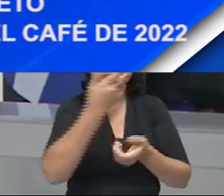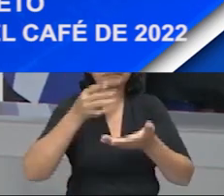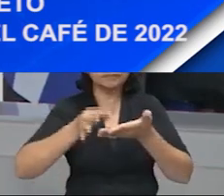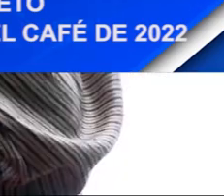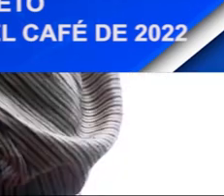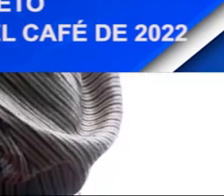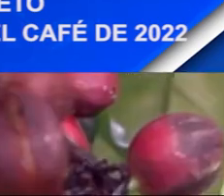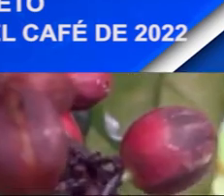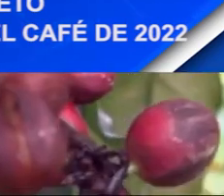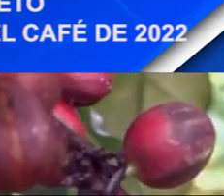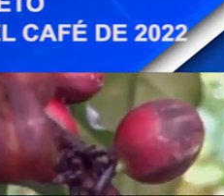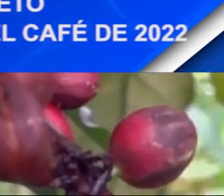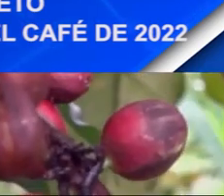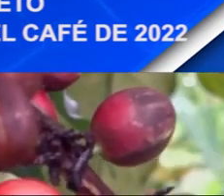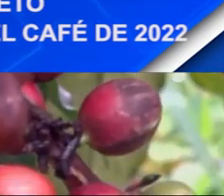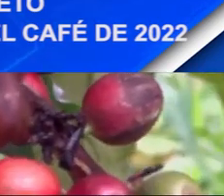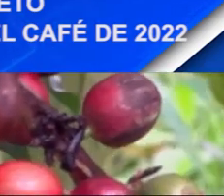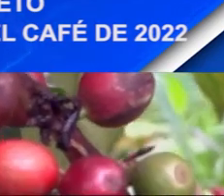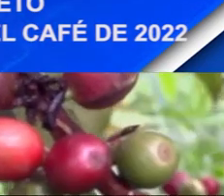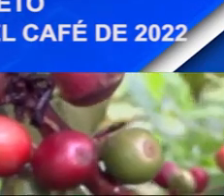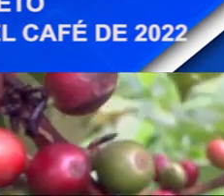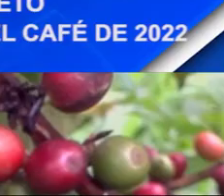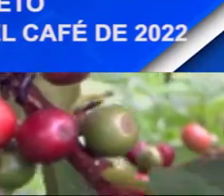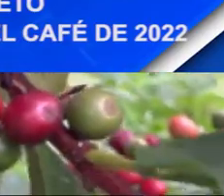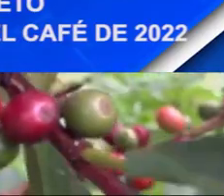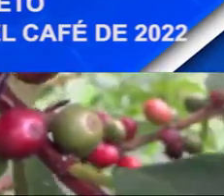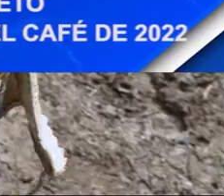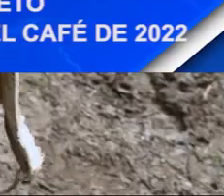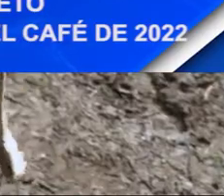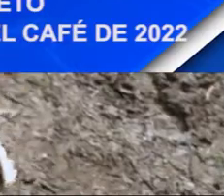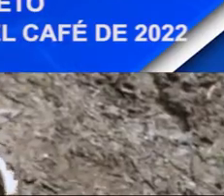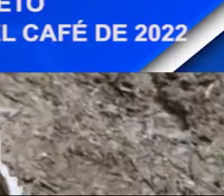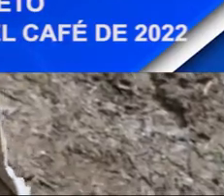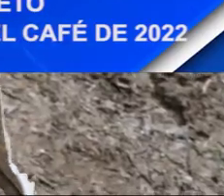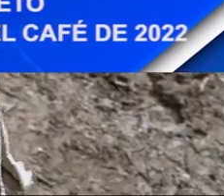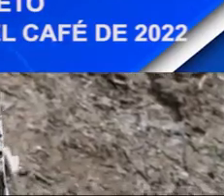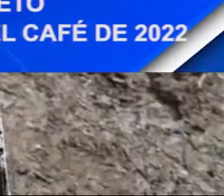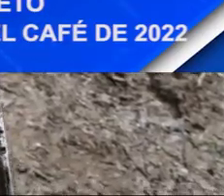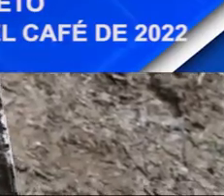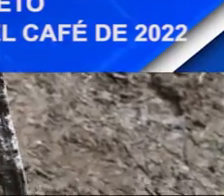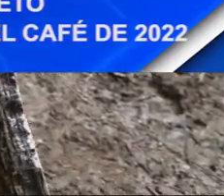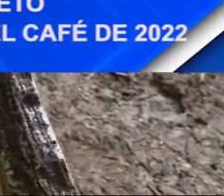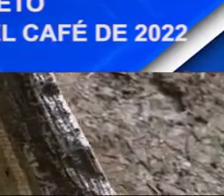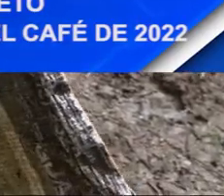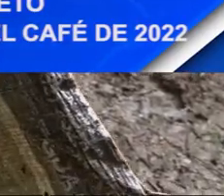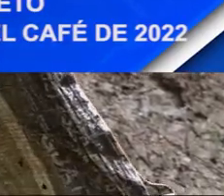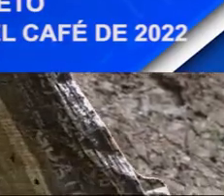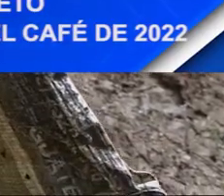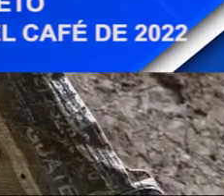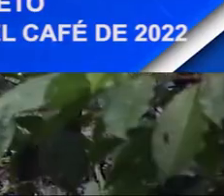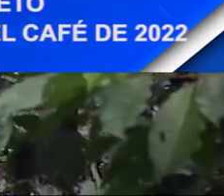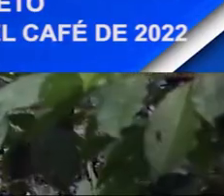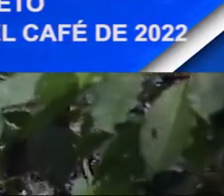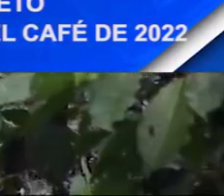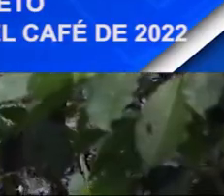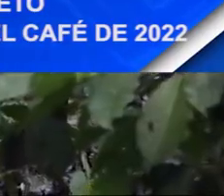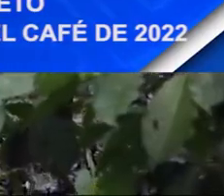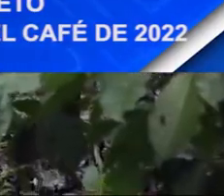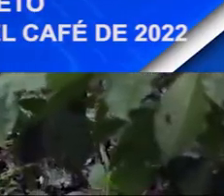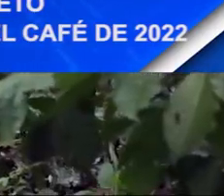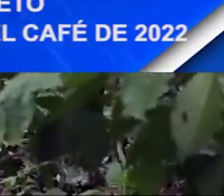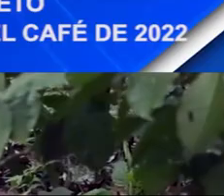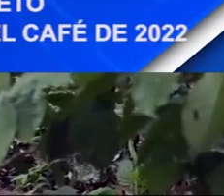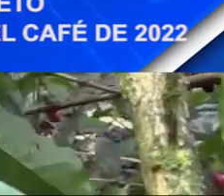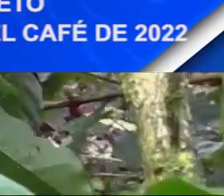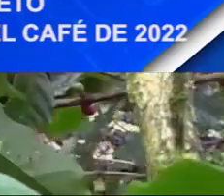café y la reducción de la disparidad social, económica y tecnológica entre los países, teniendo en cuenta